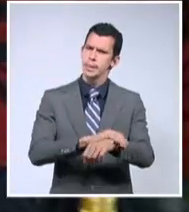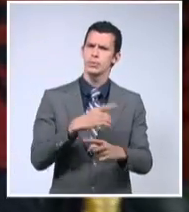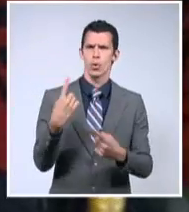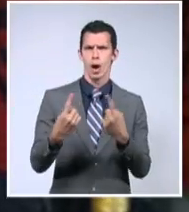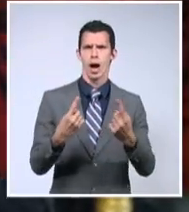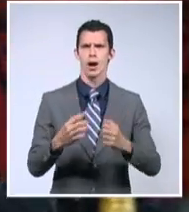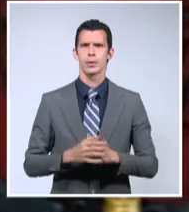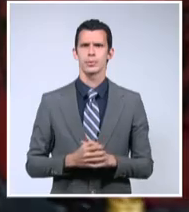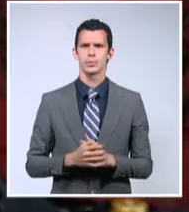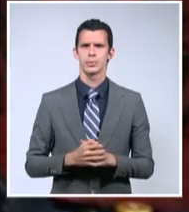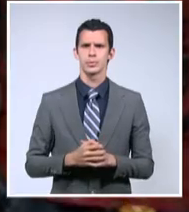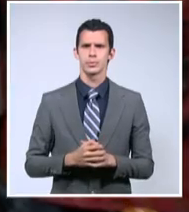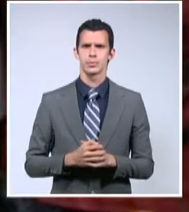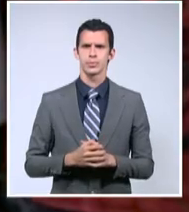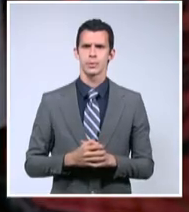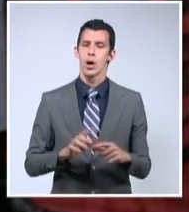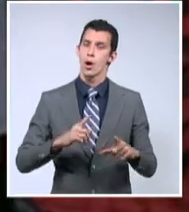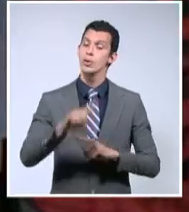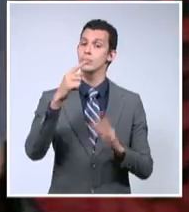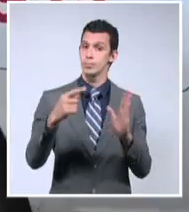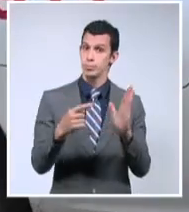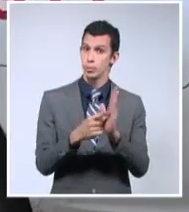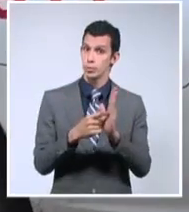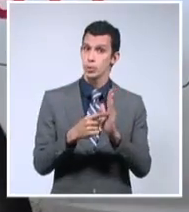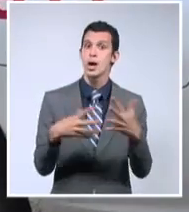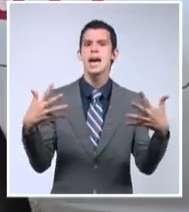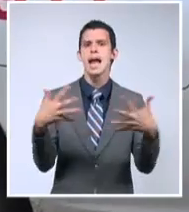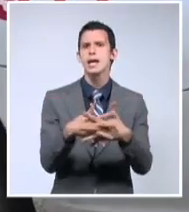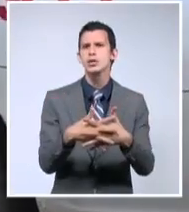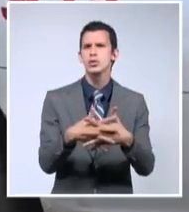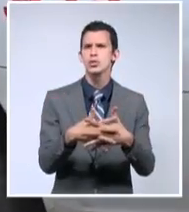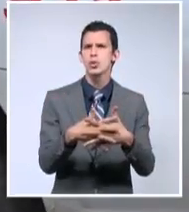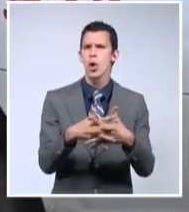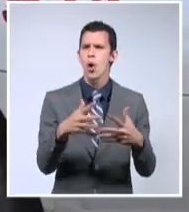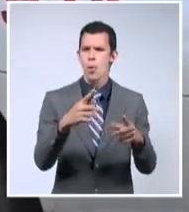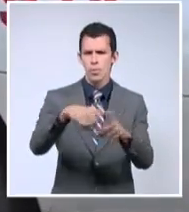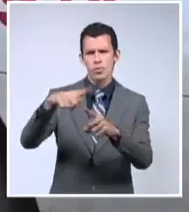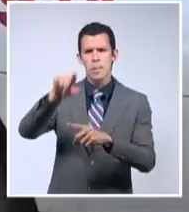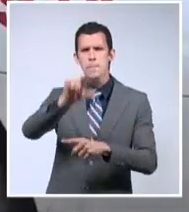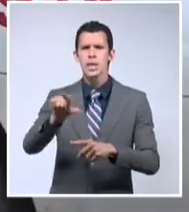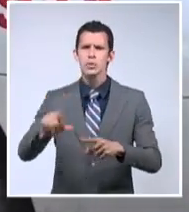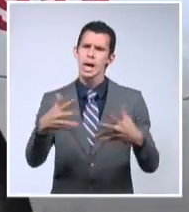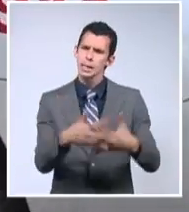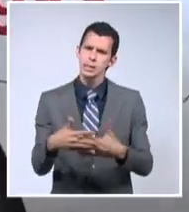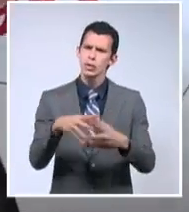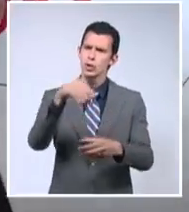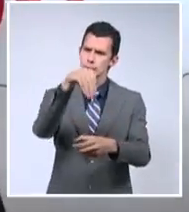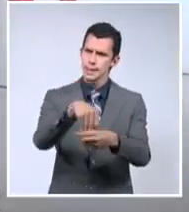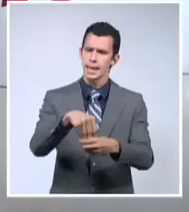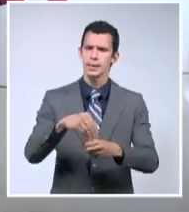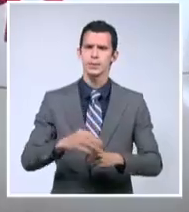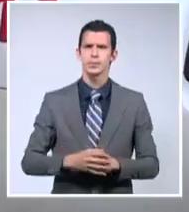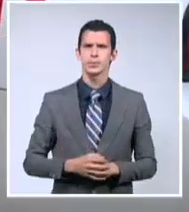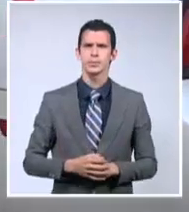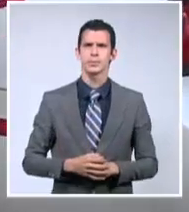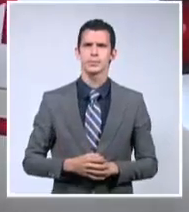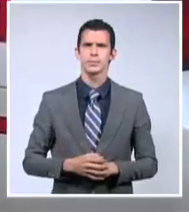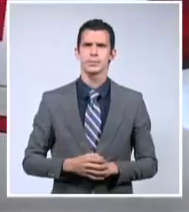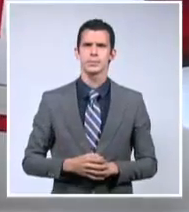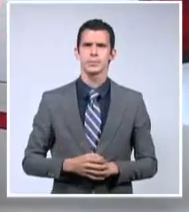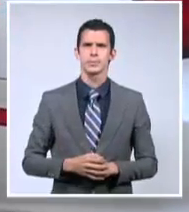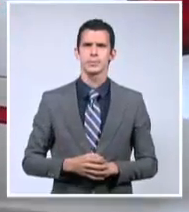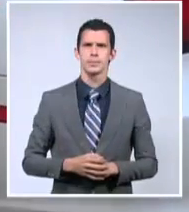que los vinculan a la ejecución de múltiples actividades delictivas de elevada gravedad durante su residencia en Cuba y también en